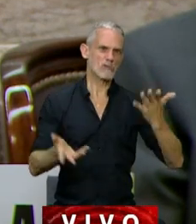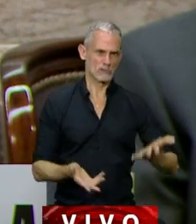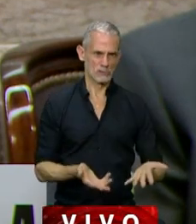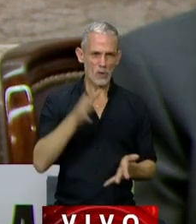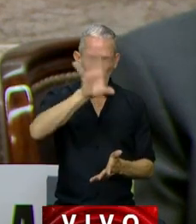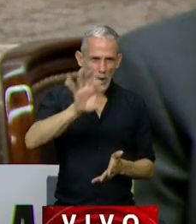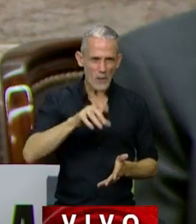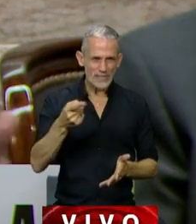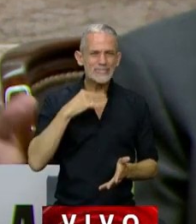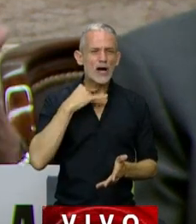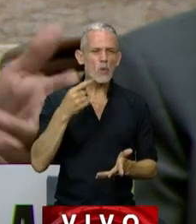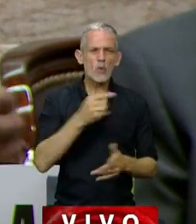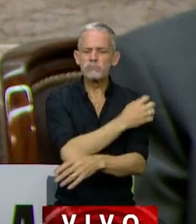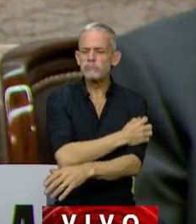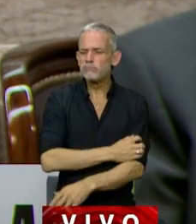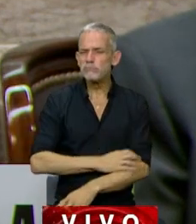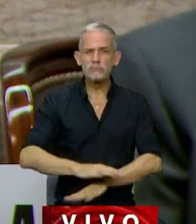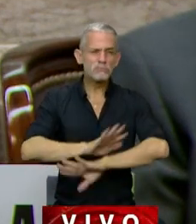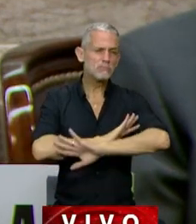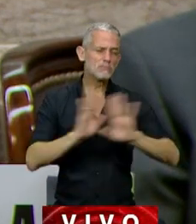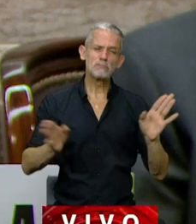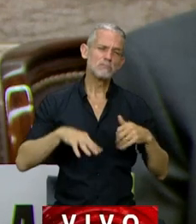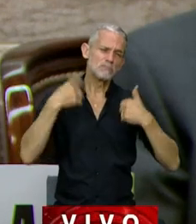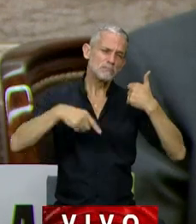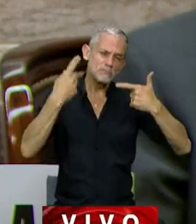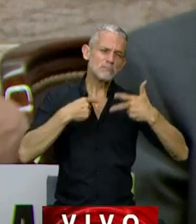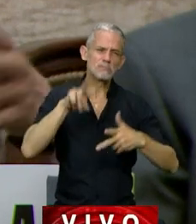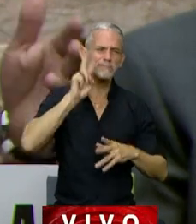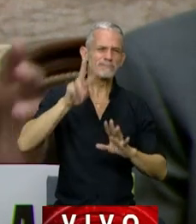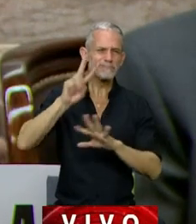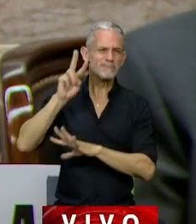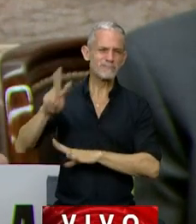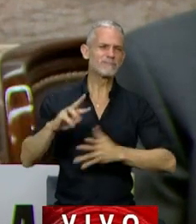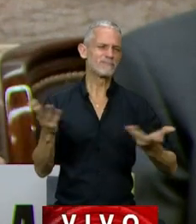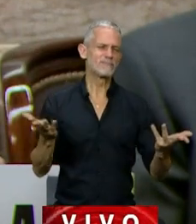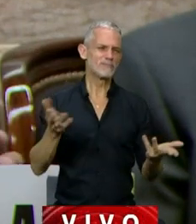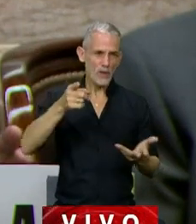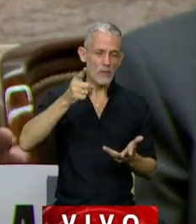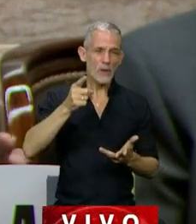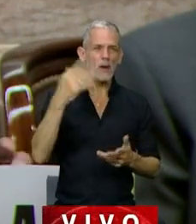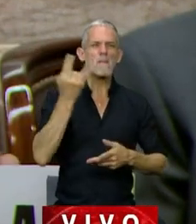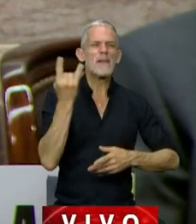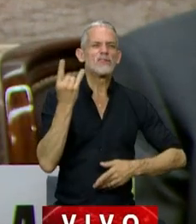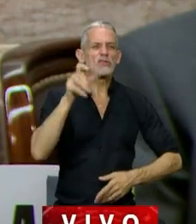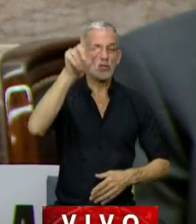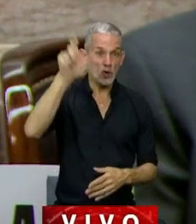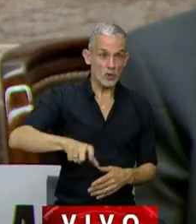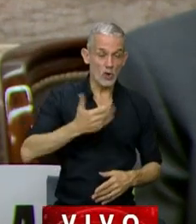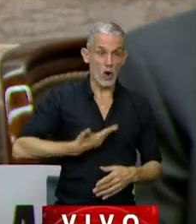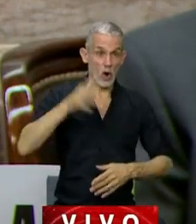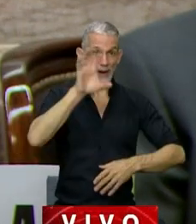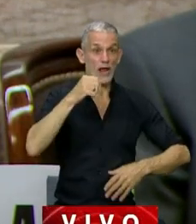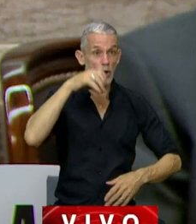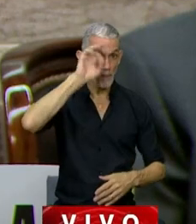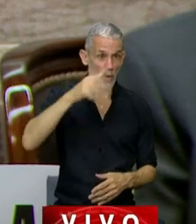una provincia donde la miseria y la pobreza es moneda corriente, a pesar de lo que diga el mentiroso del gobernador